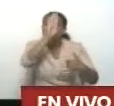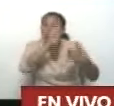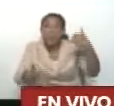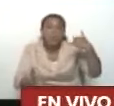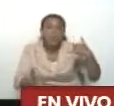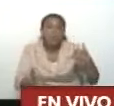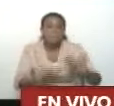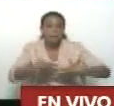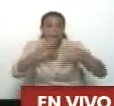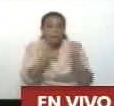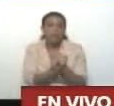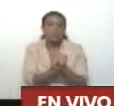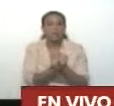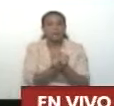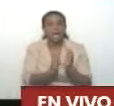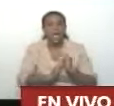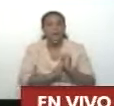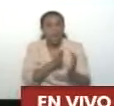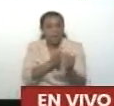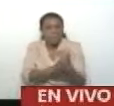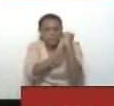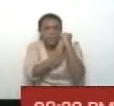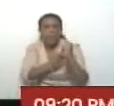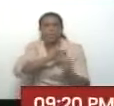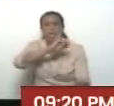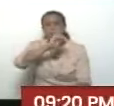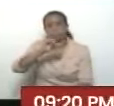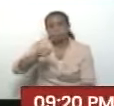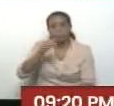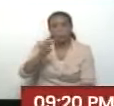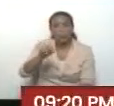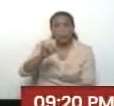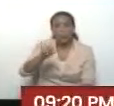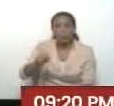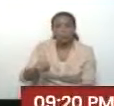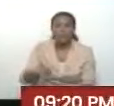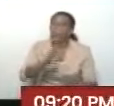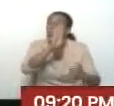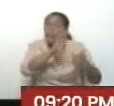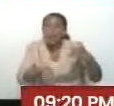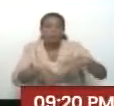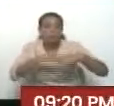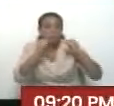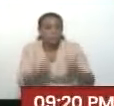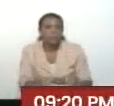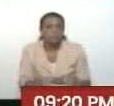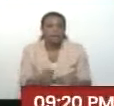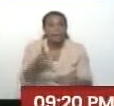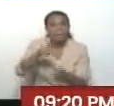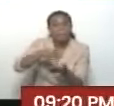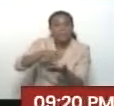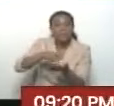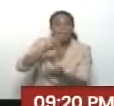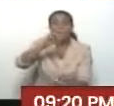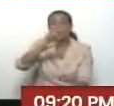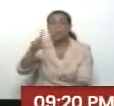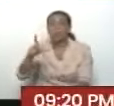dirige Bolívar, Junín. Y Ayacucho es la última gran batalla que participa